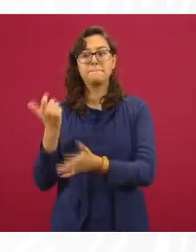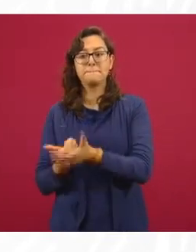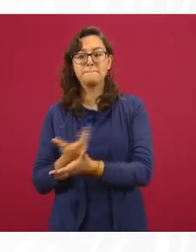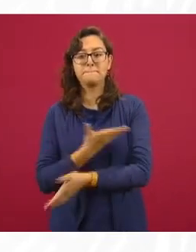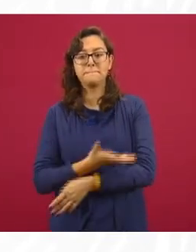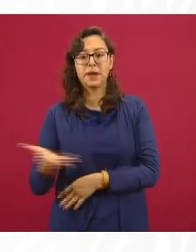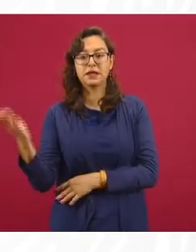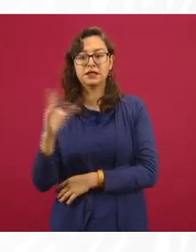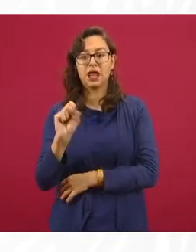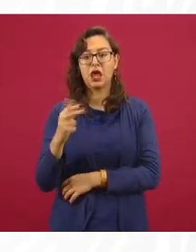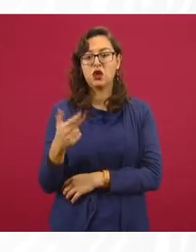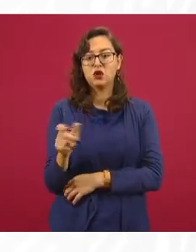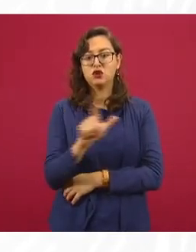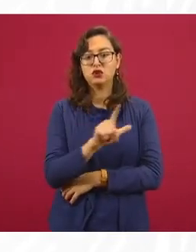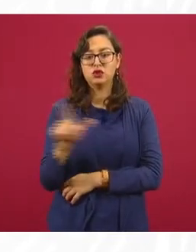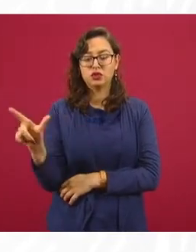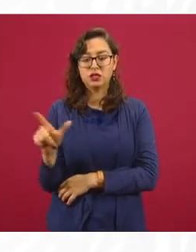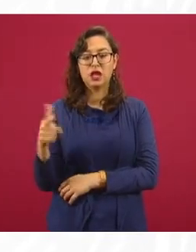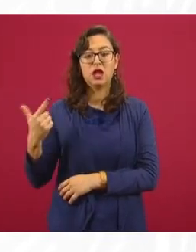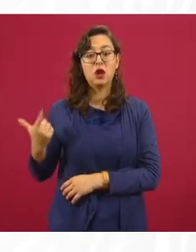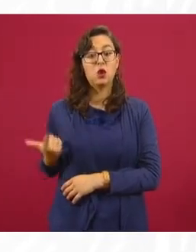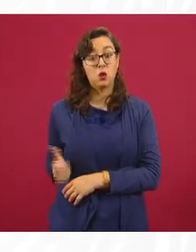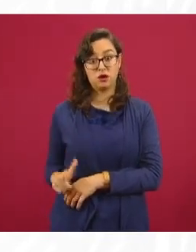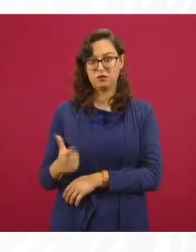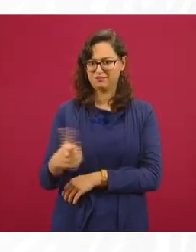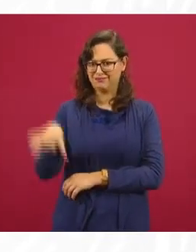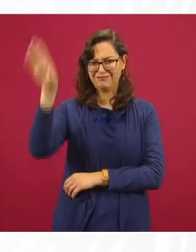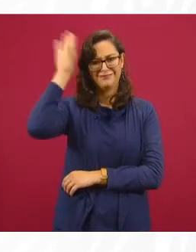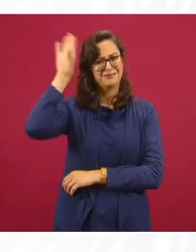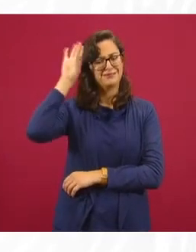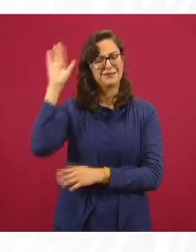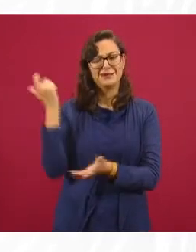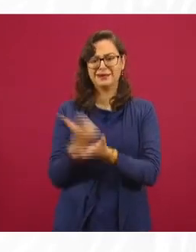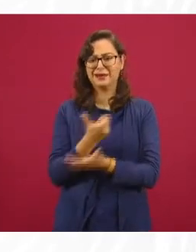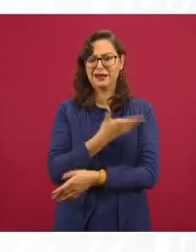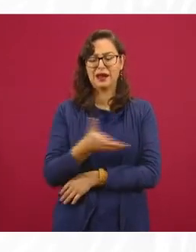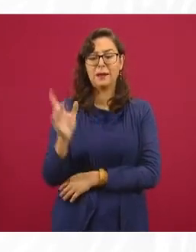en Pénjamo, Guanajuato. Ahora en Guanajuato andan volados con los precios,